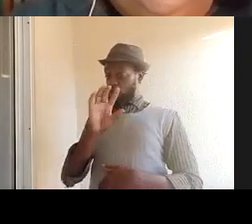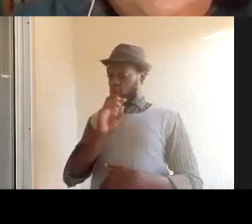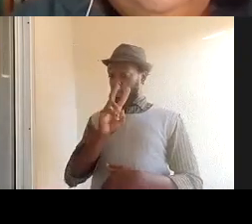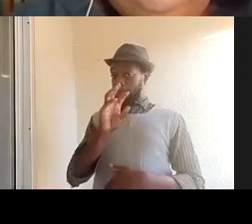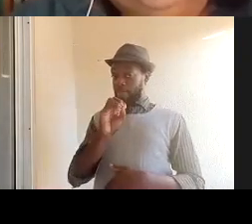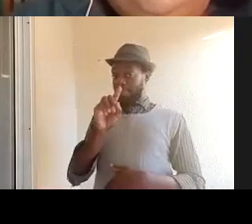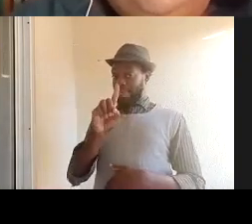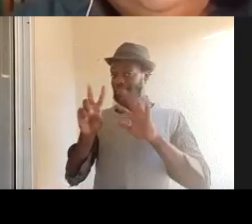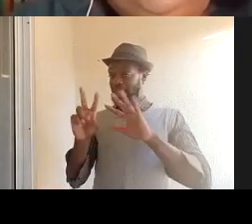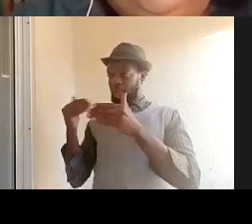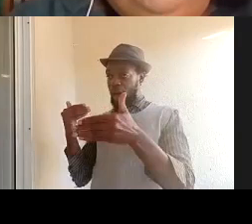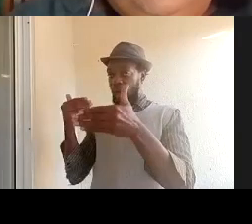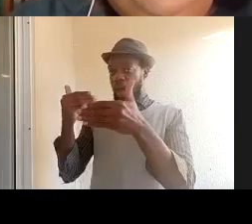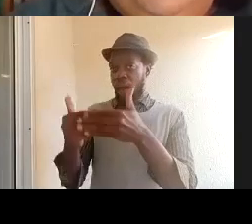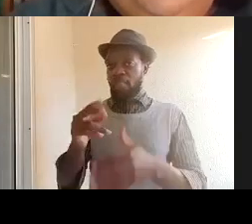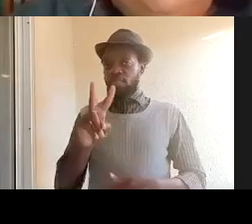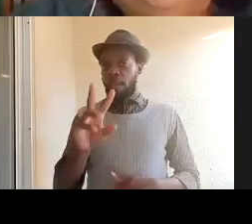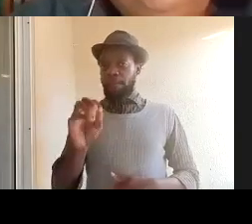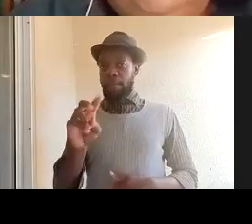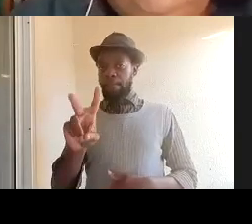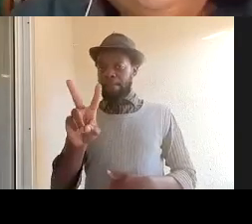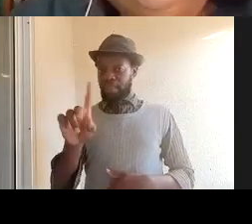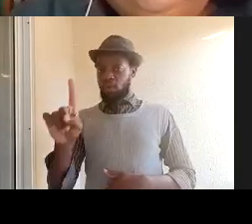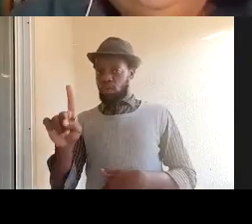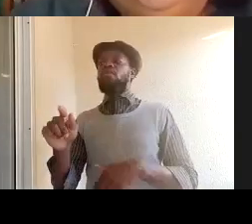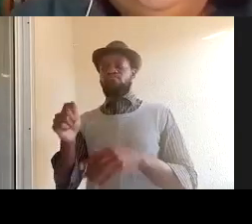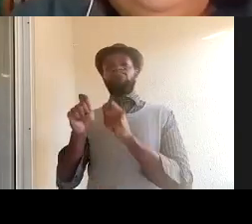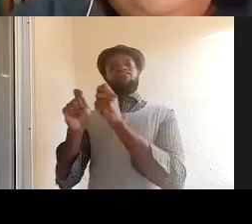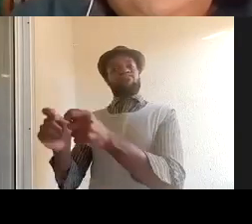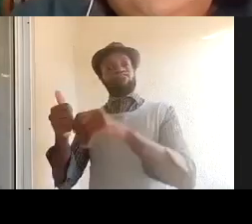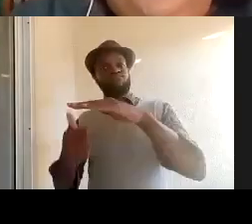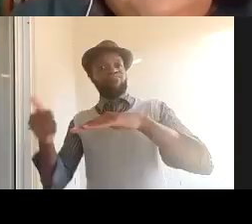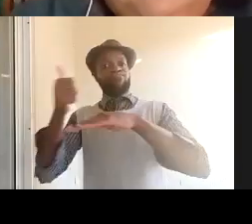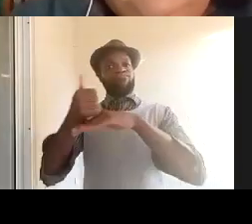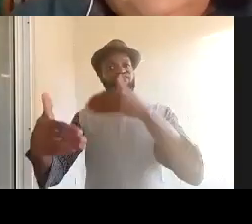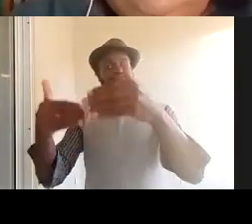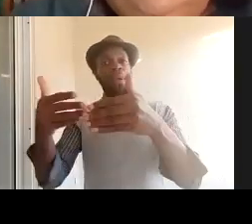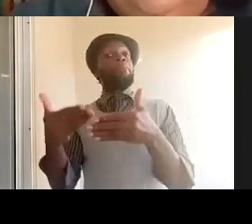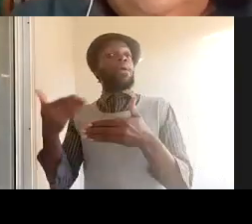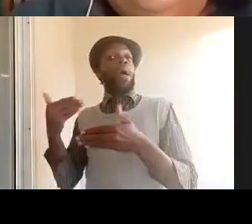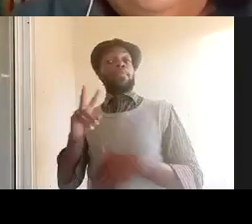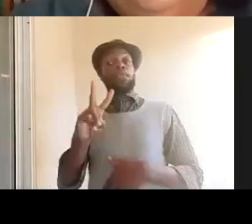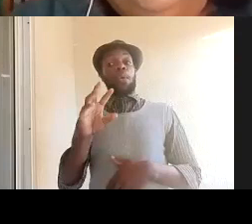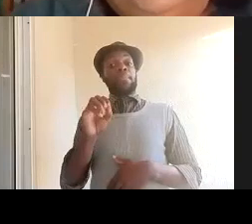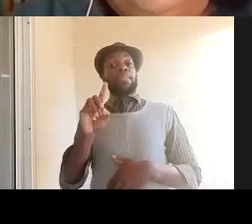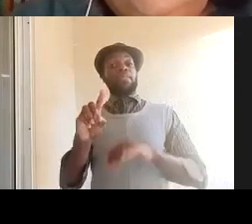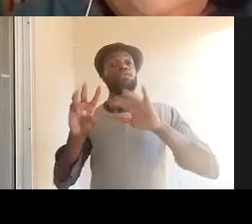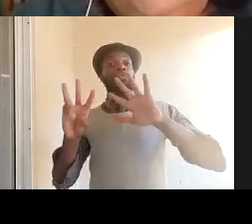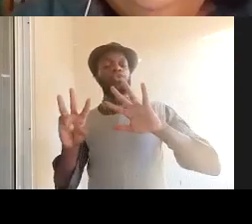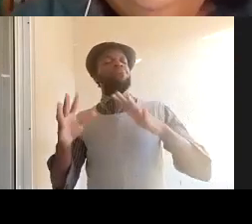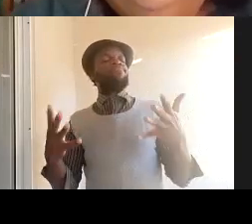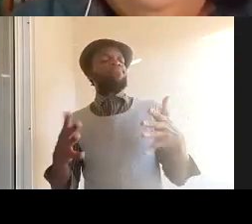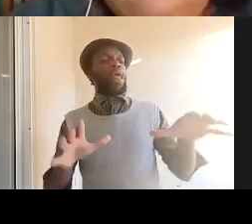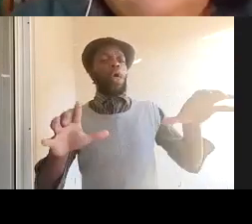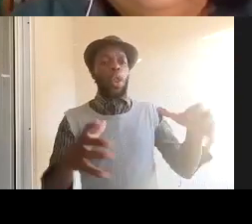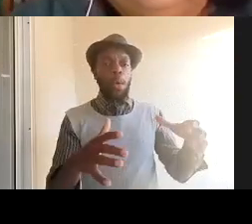Sector Discapacidad por FENAPAPEDICH. 2018 a la actualidad, delegada del Grupo Nacional